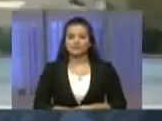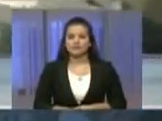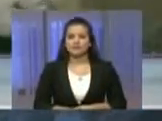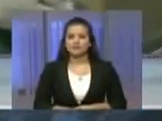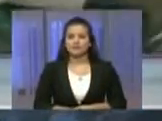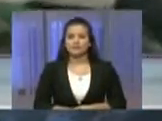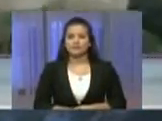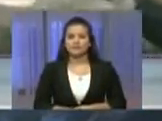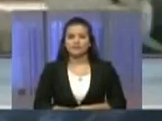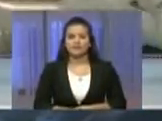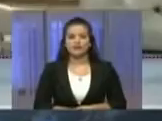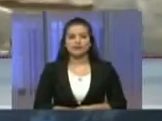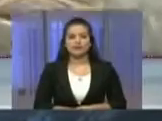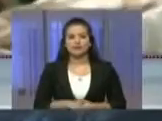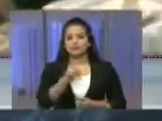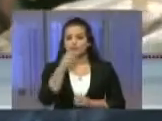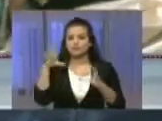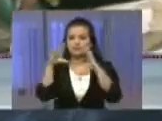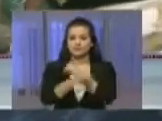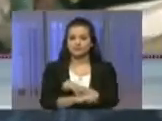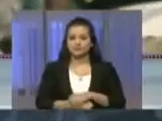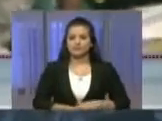noches buenas